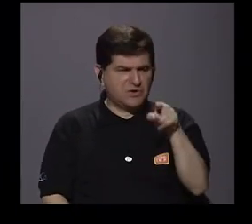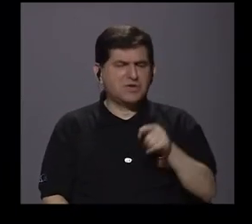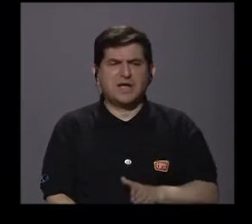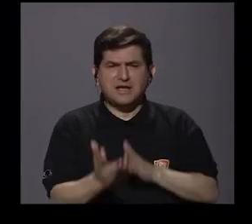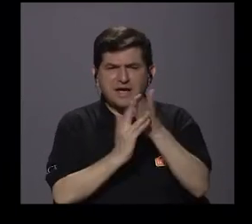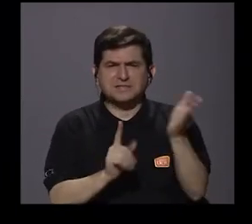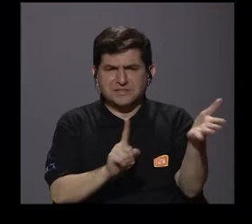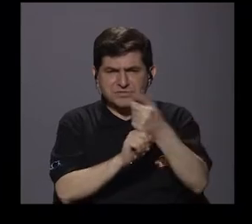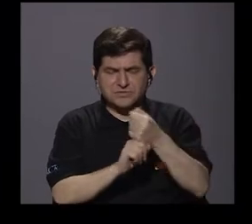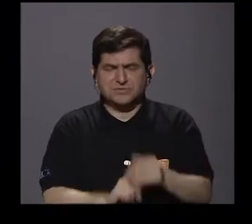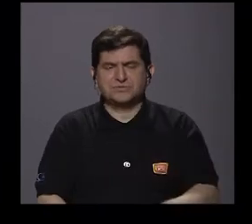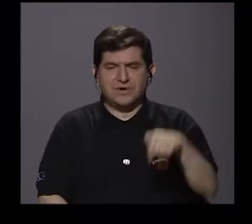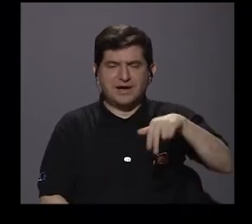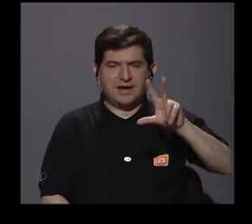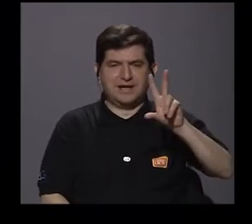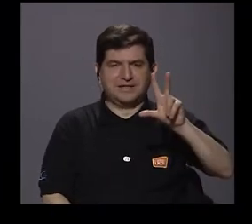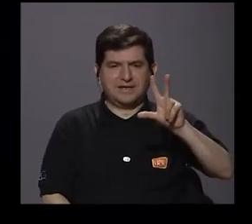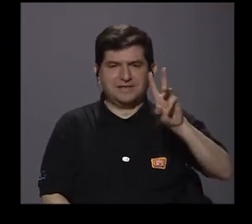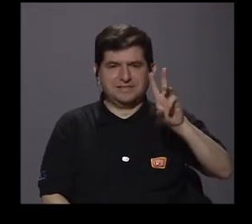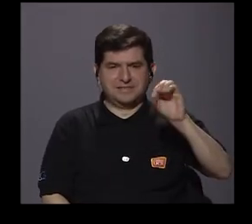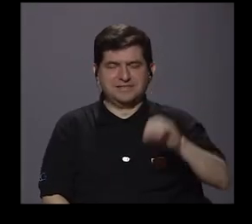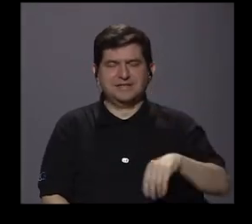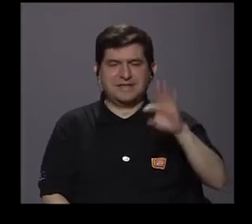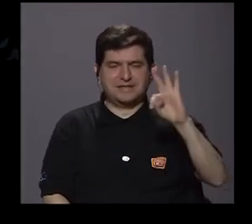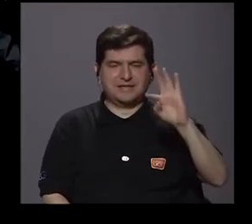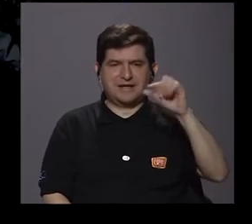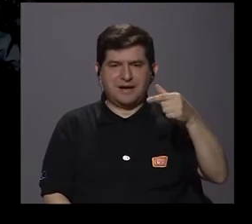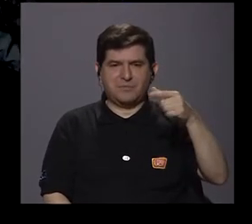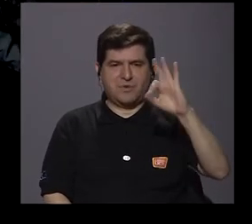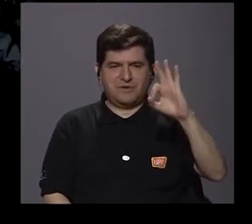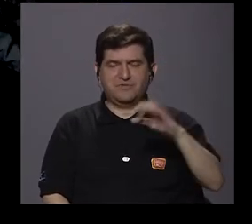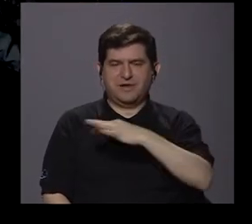Ya regresamos, estamos en 360 con doña Tatiana Gamboa.